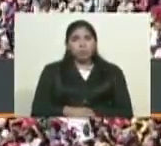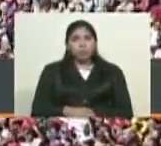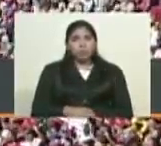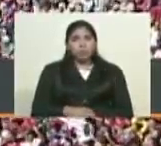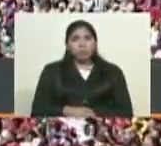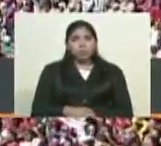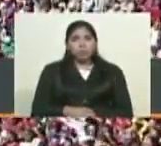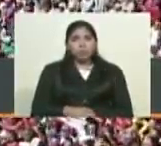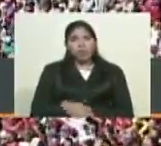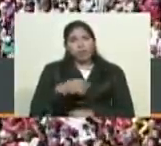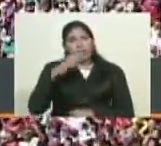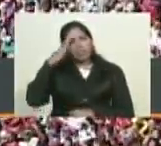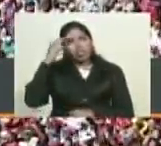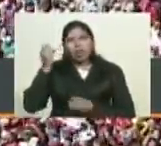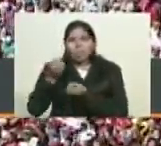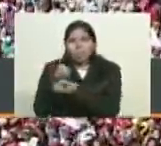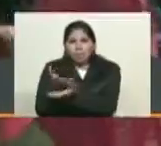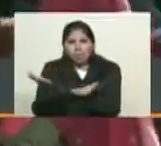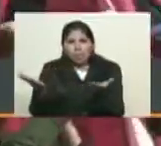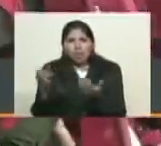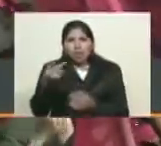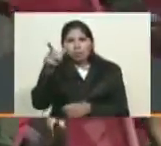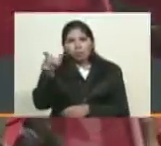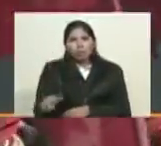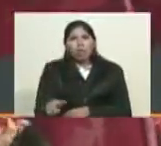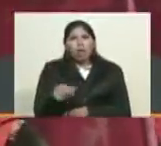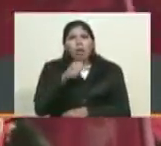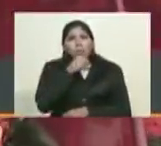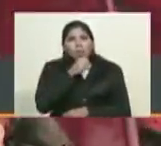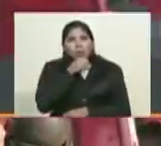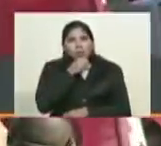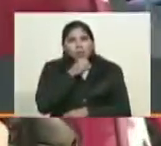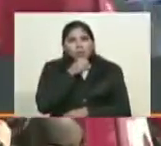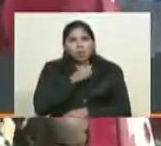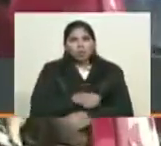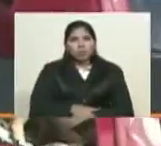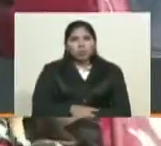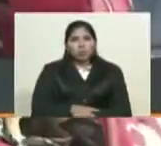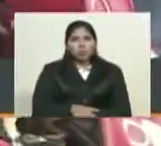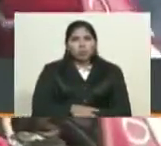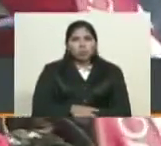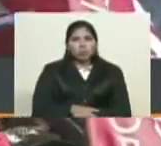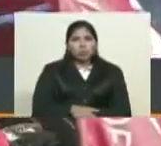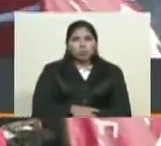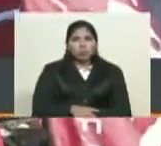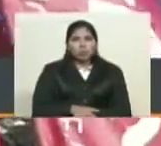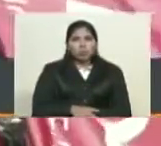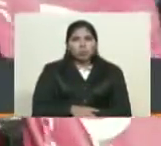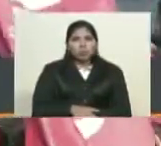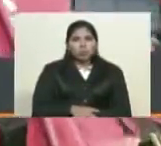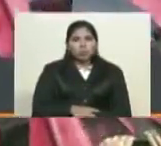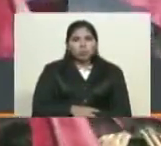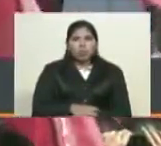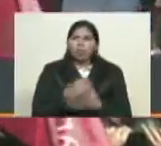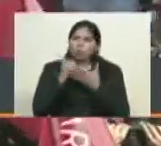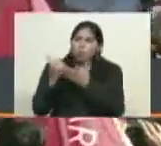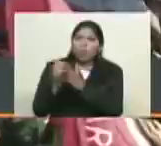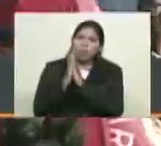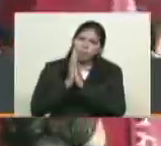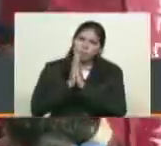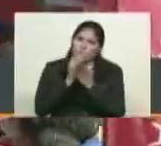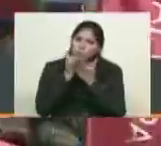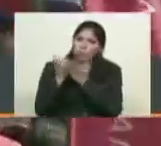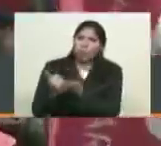la bendiga. Por favor, la juventud, vamos a ayudar aquí, vamos a ayudar, por favor.